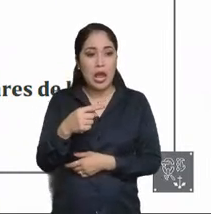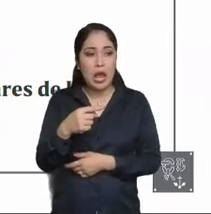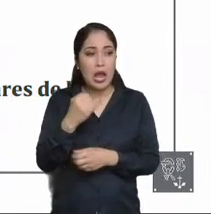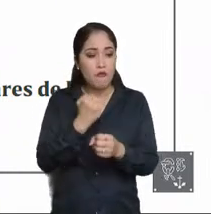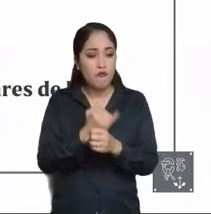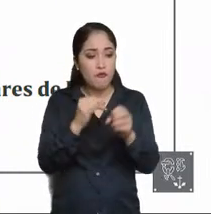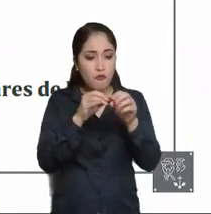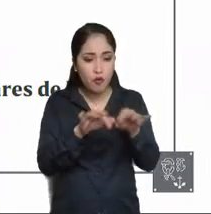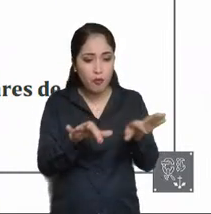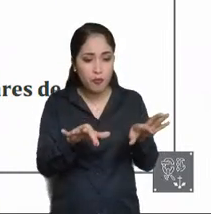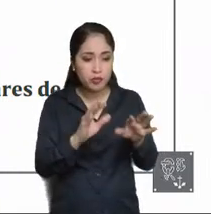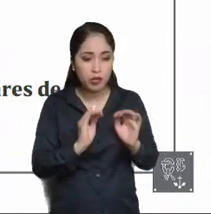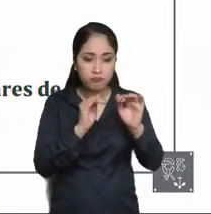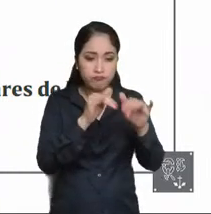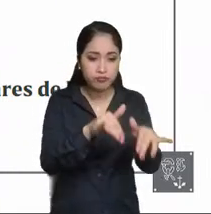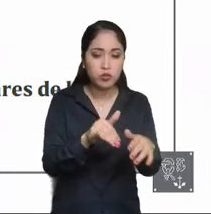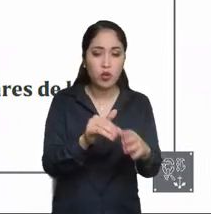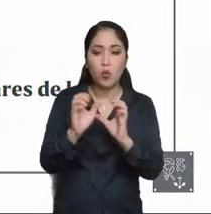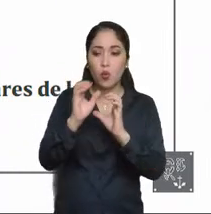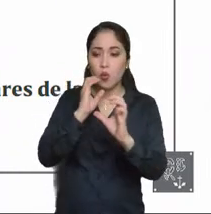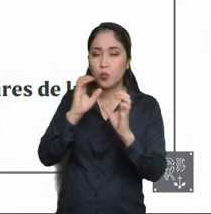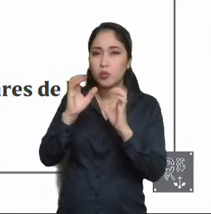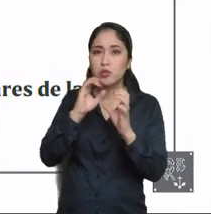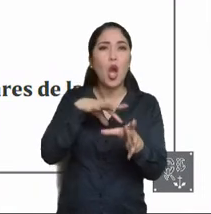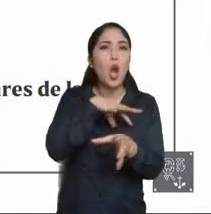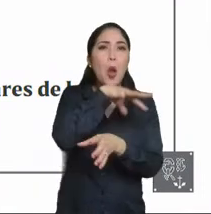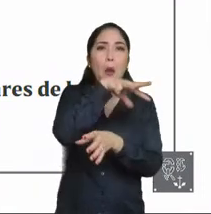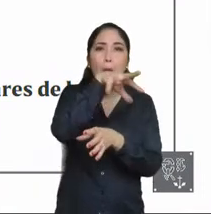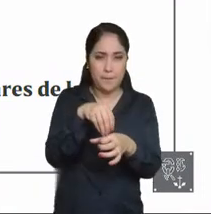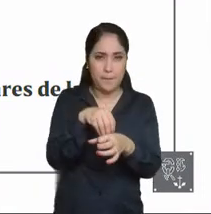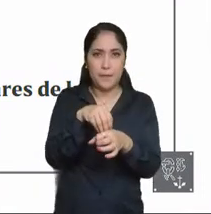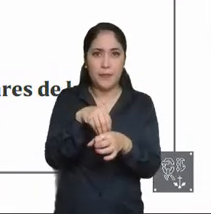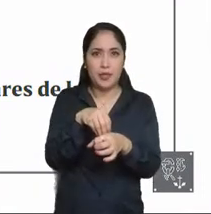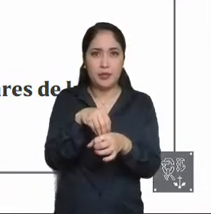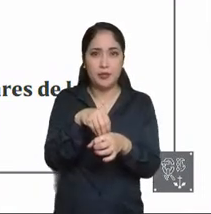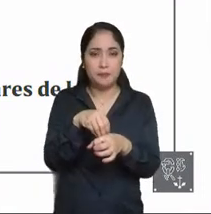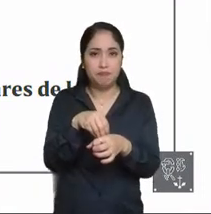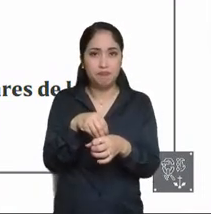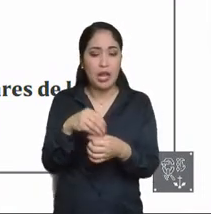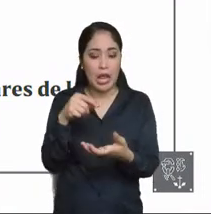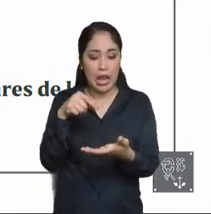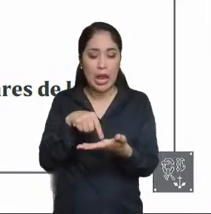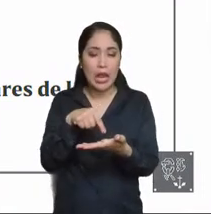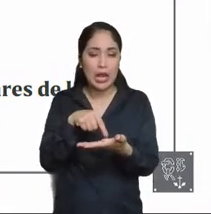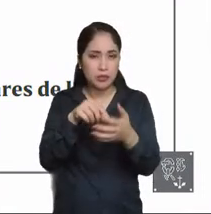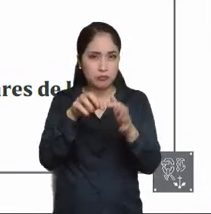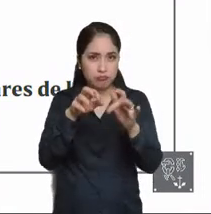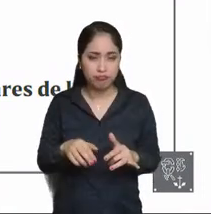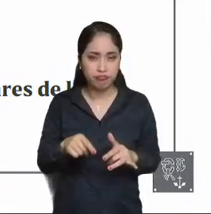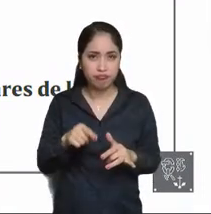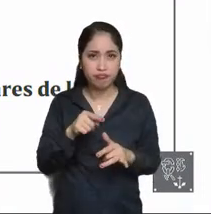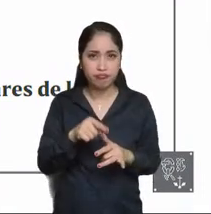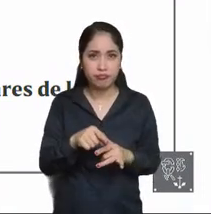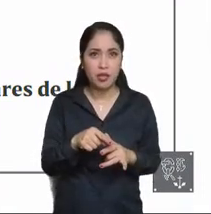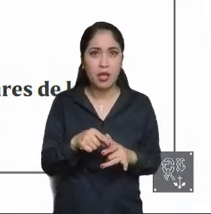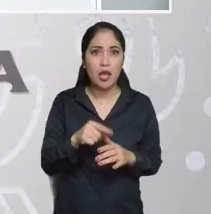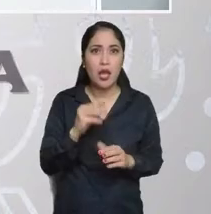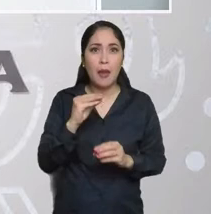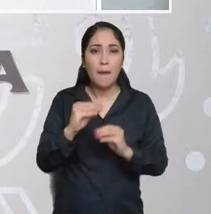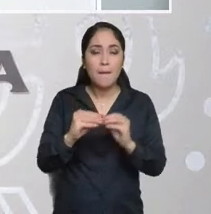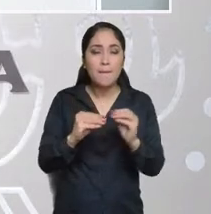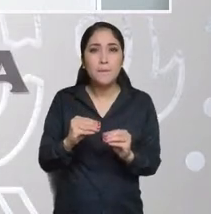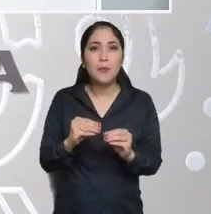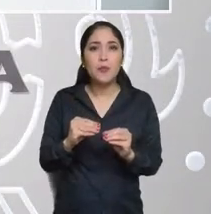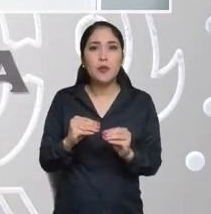la comunicación en general. Dentro de la iniciativa se contempla utilizar, de hecho se utiliza,